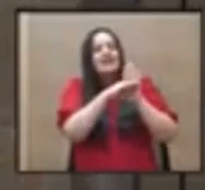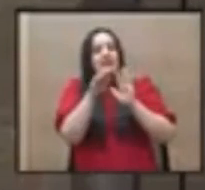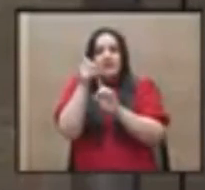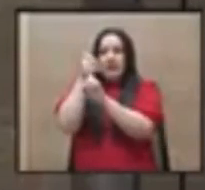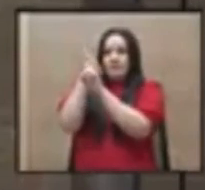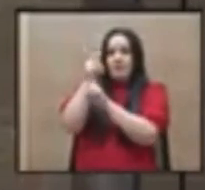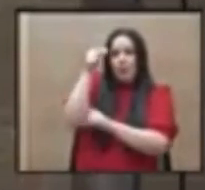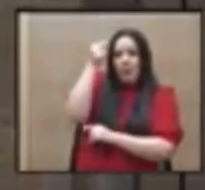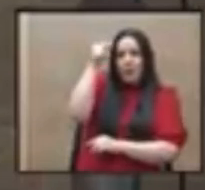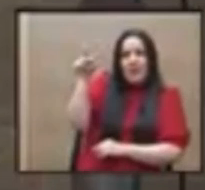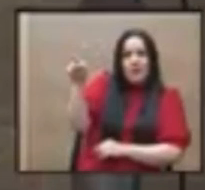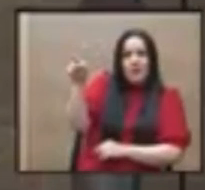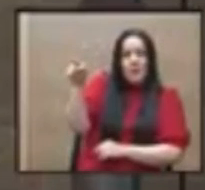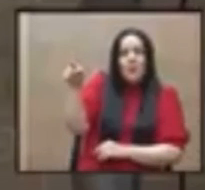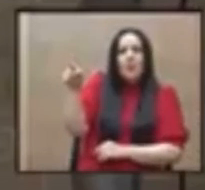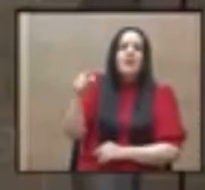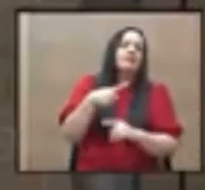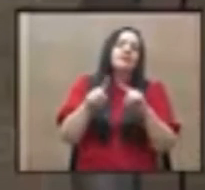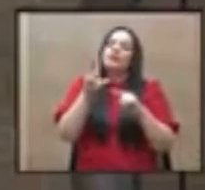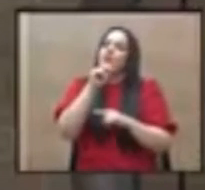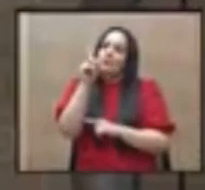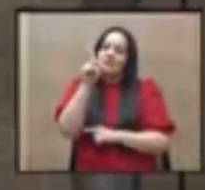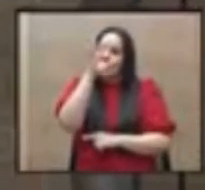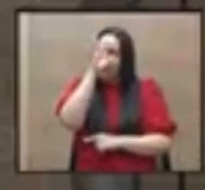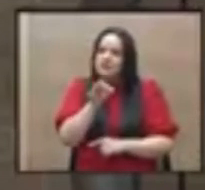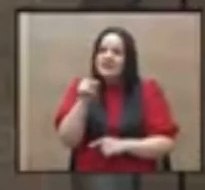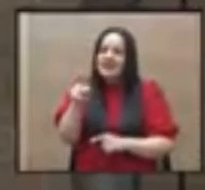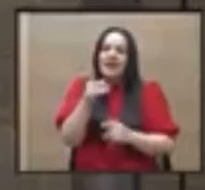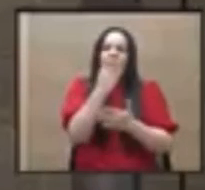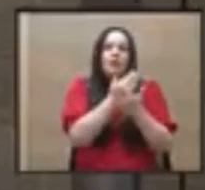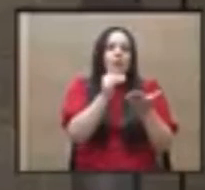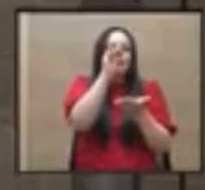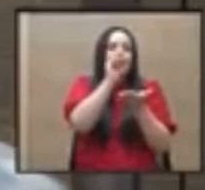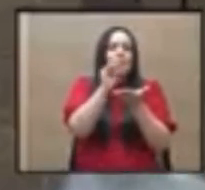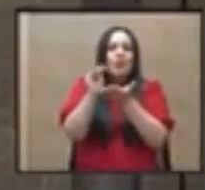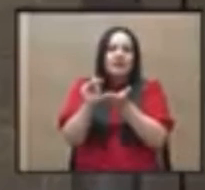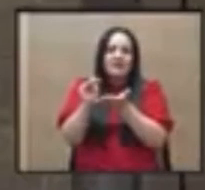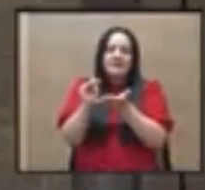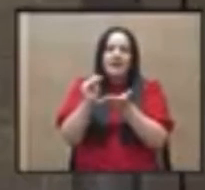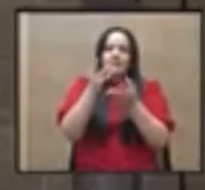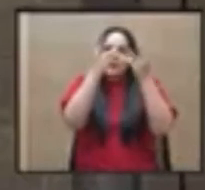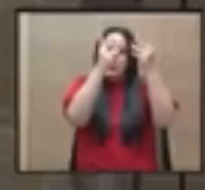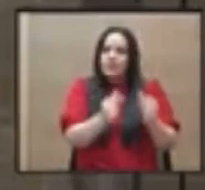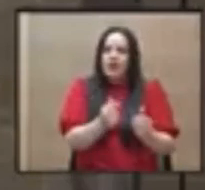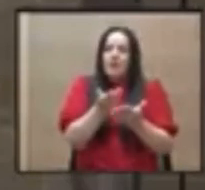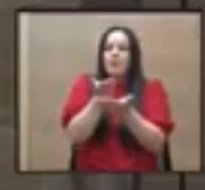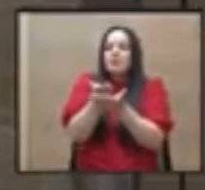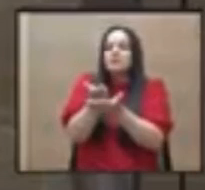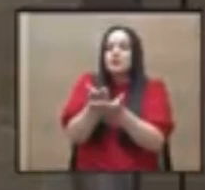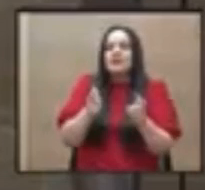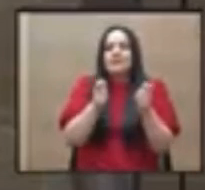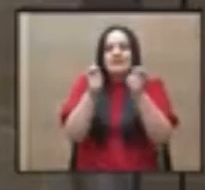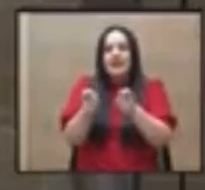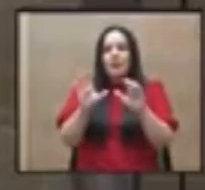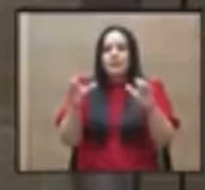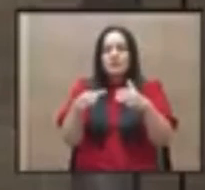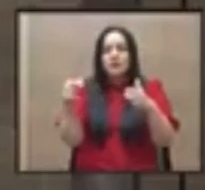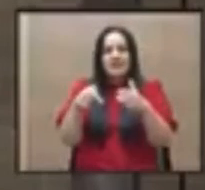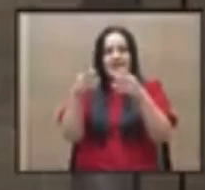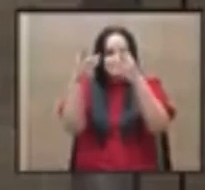contrario, no se consideran recortes presupuestarios en las mociones presentadas de la Comisión de Hacendarios, lo que deja